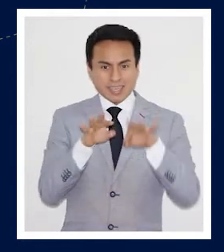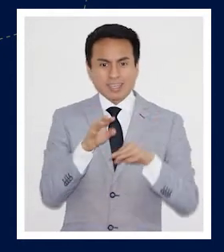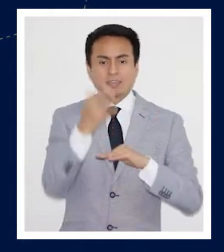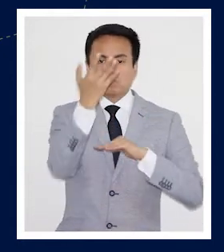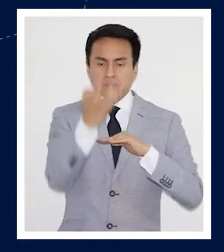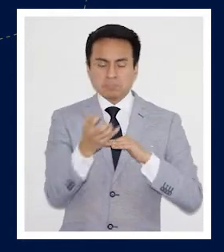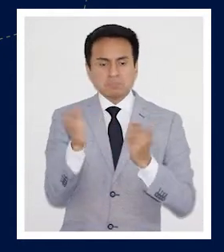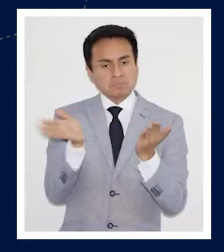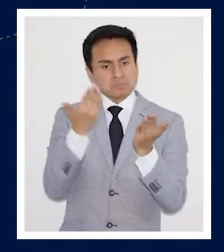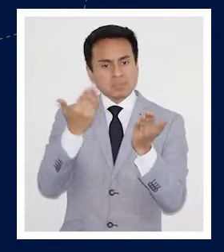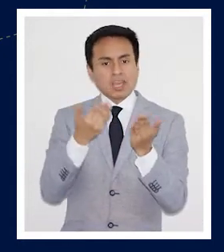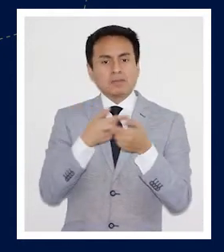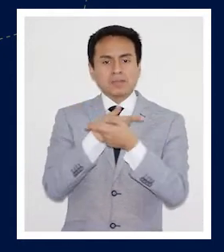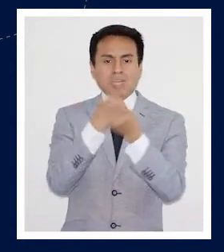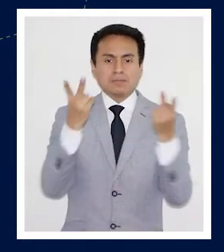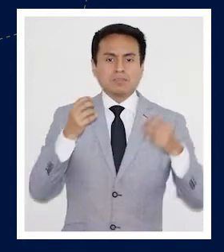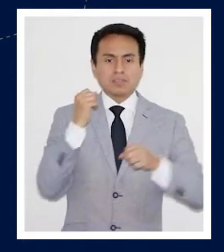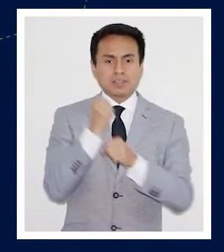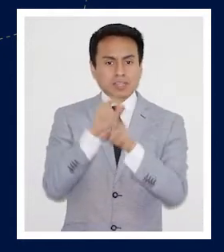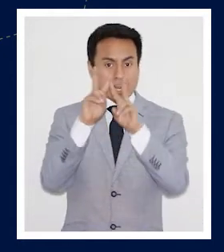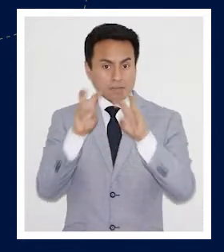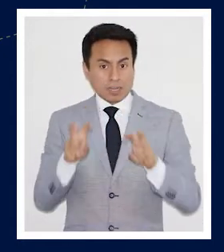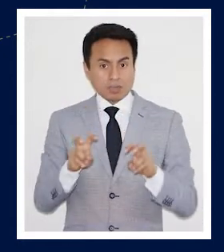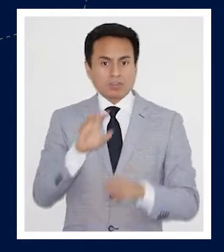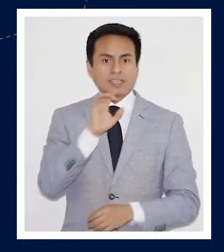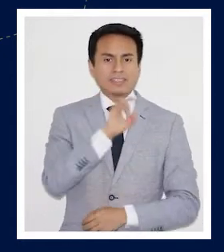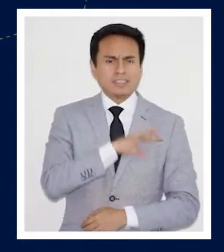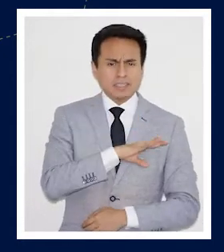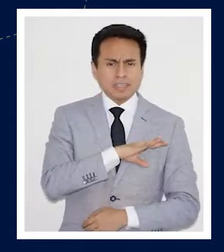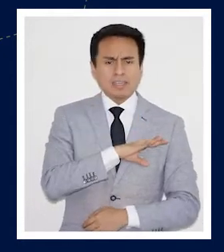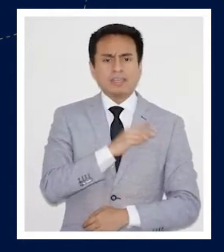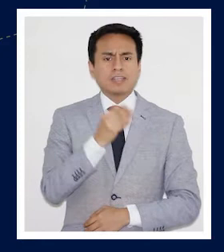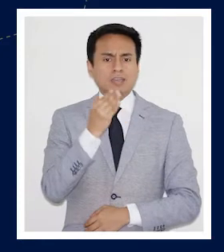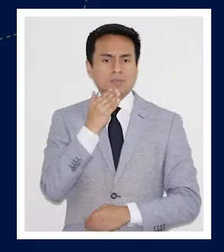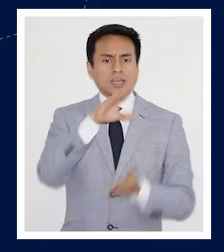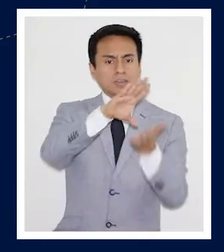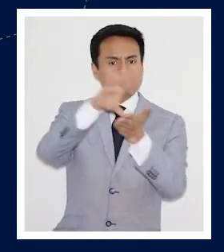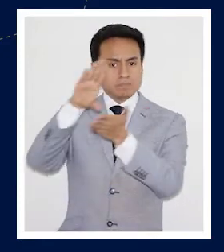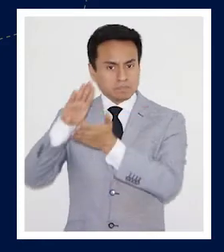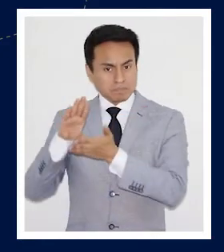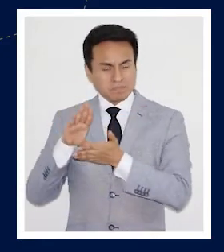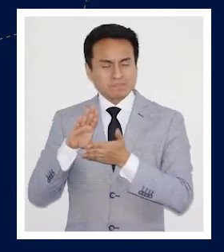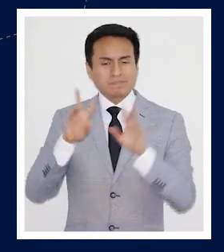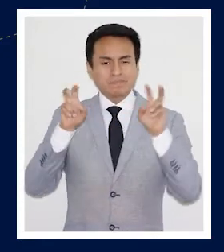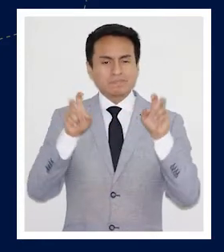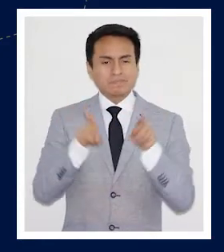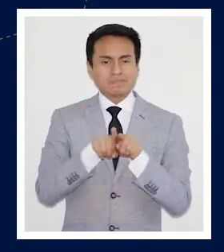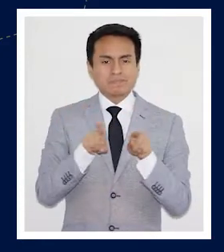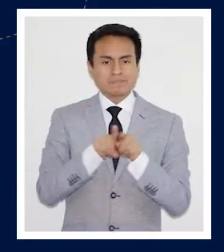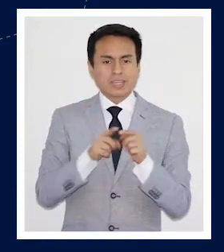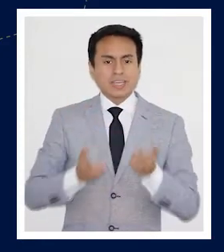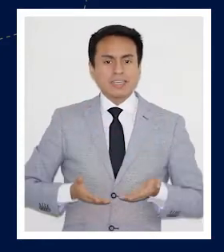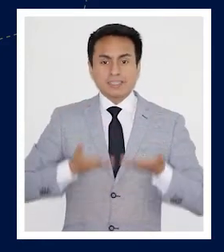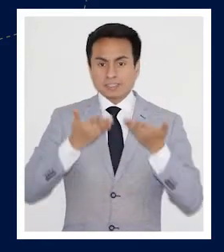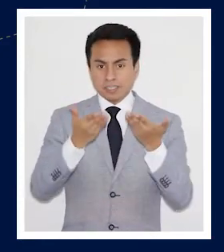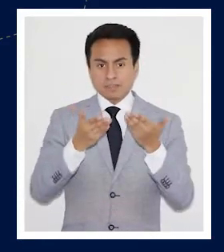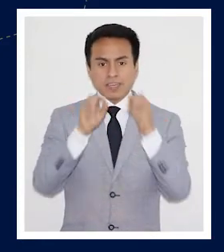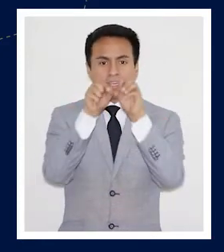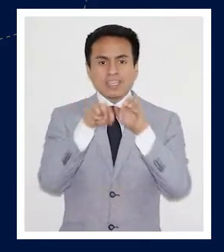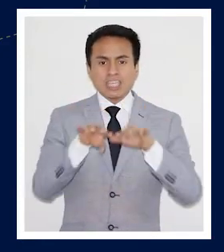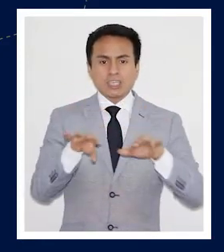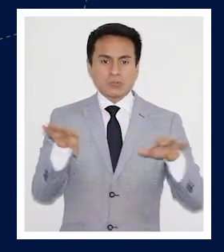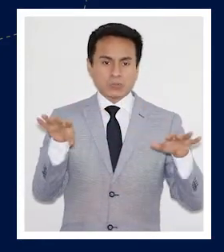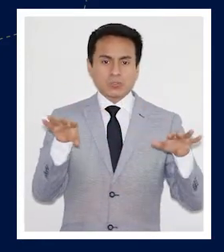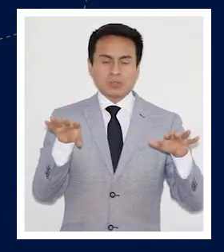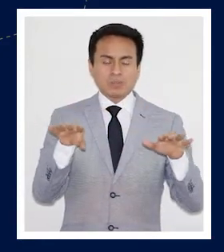web, donde nosotros publicamos trabajos tanto de Chile como de extranjeros, que sirven para